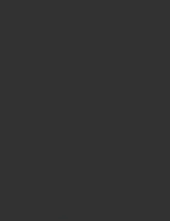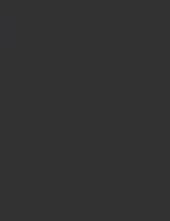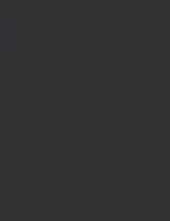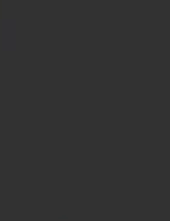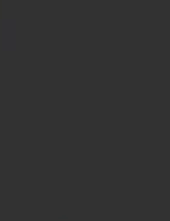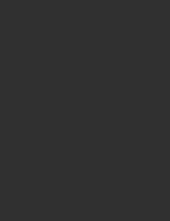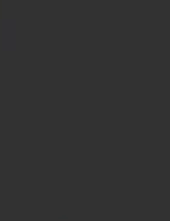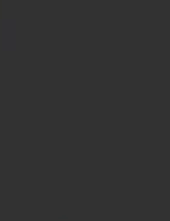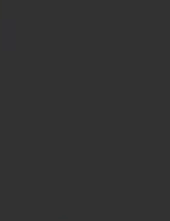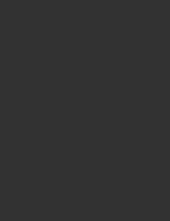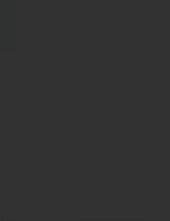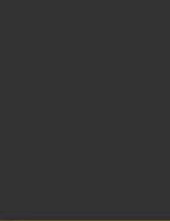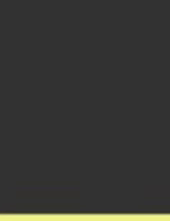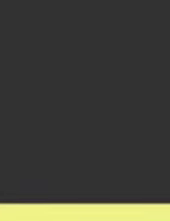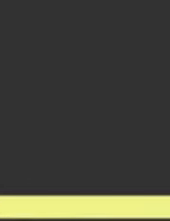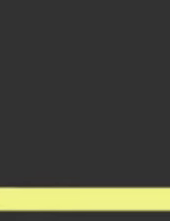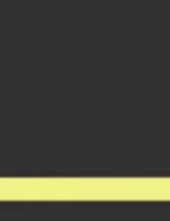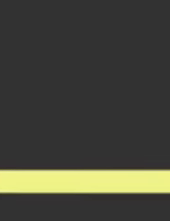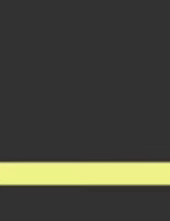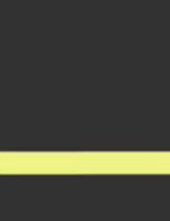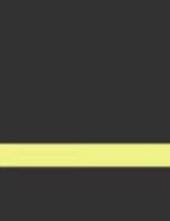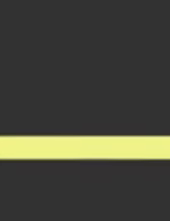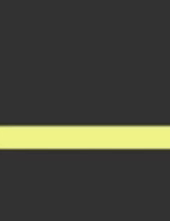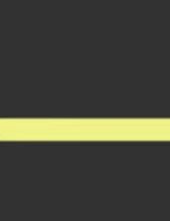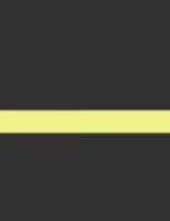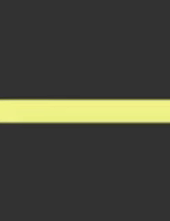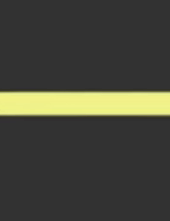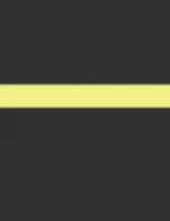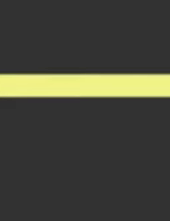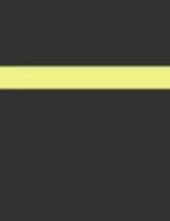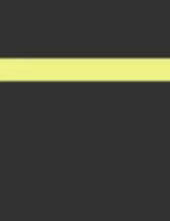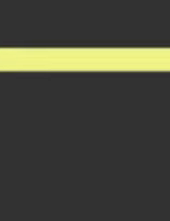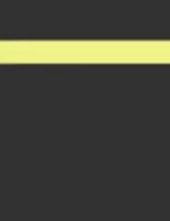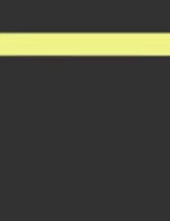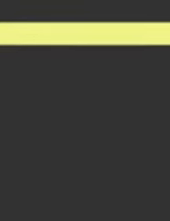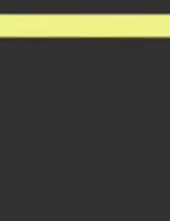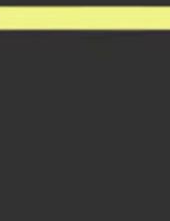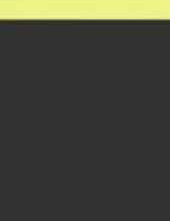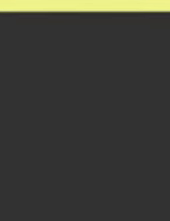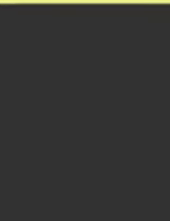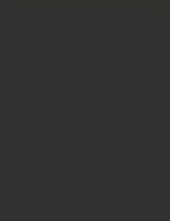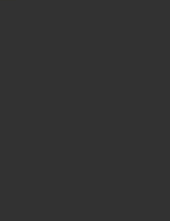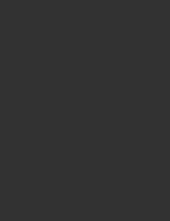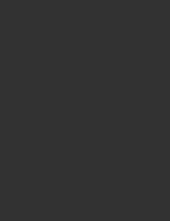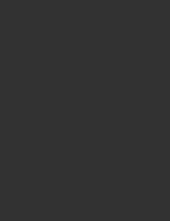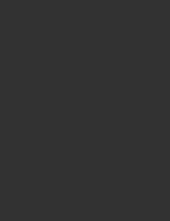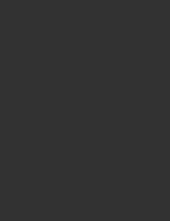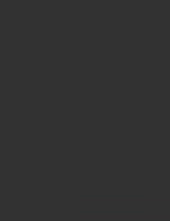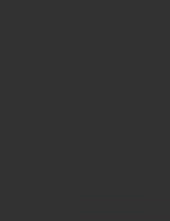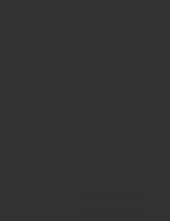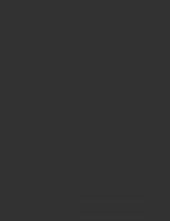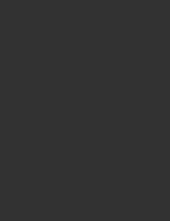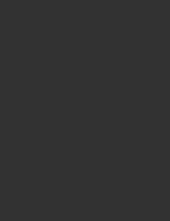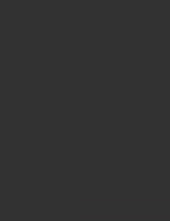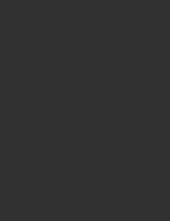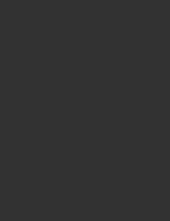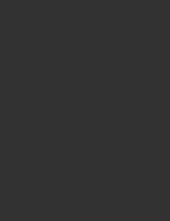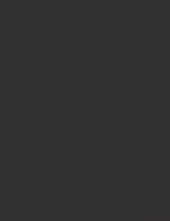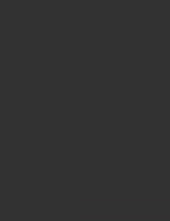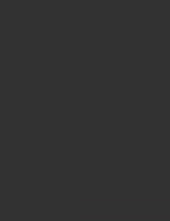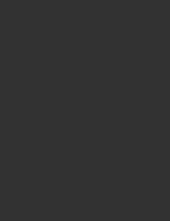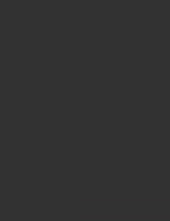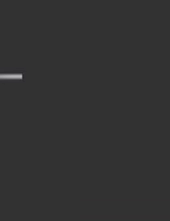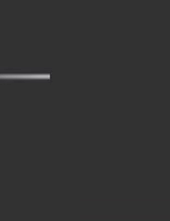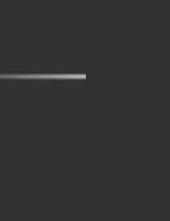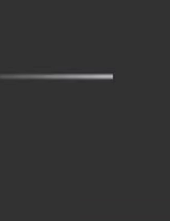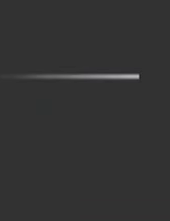si hay una persona de India Un indio entendería perfecto y podría ser parte también de congreso